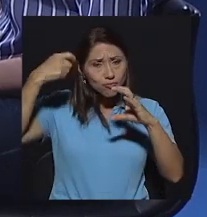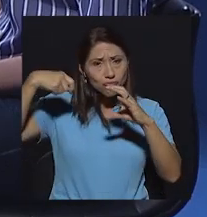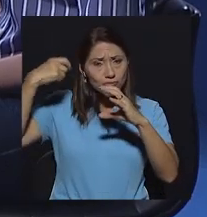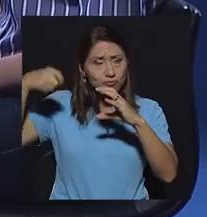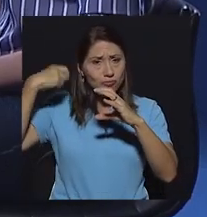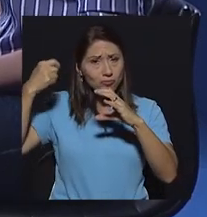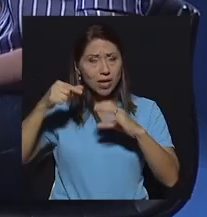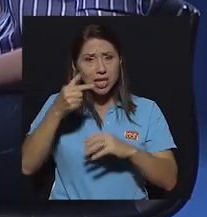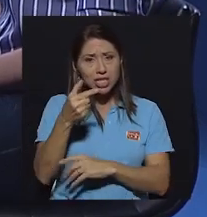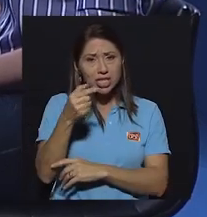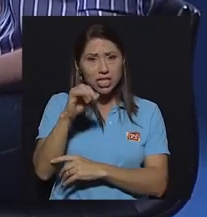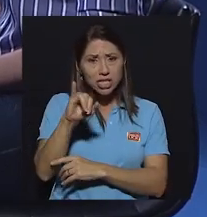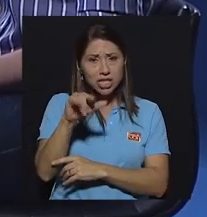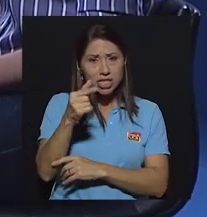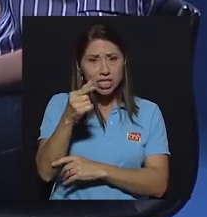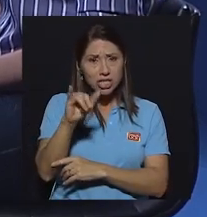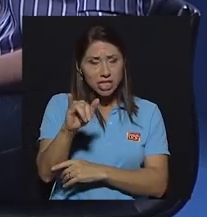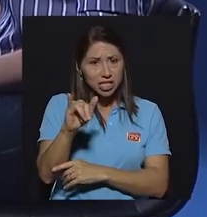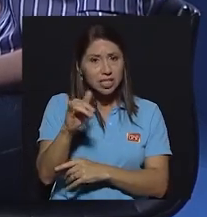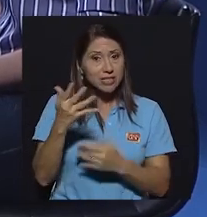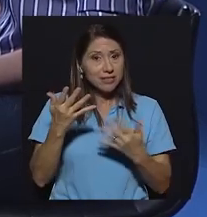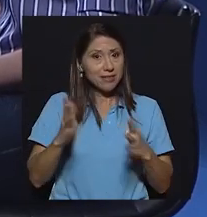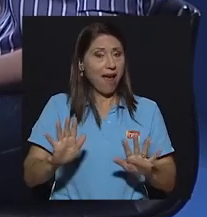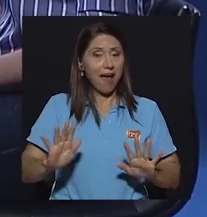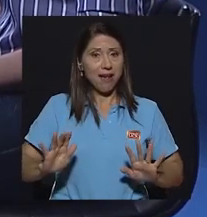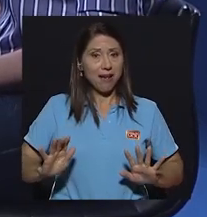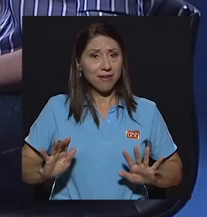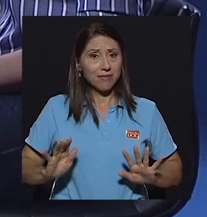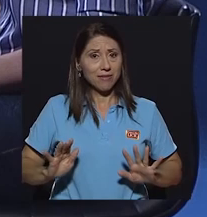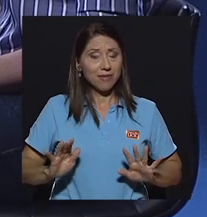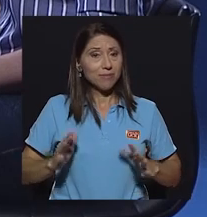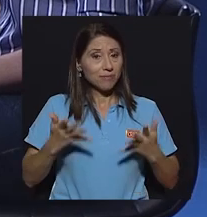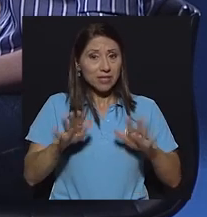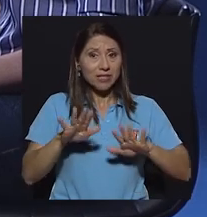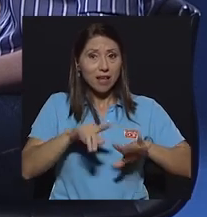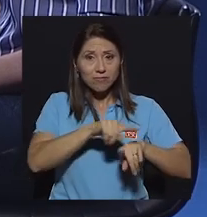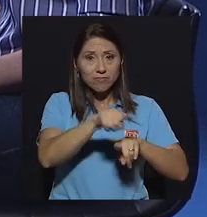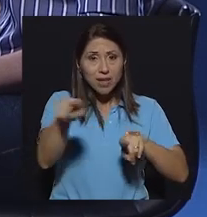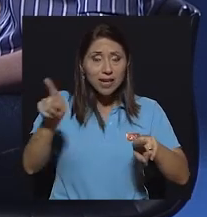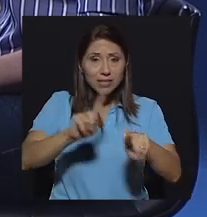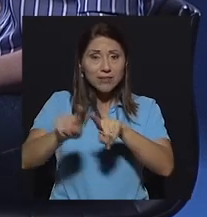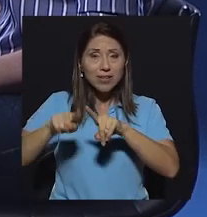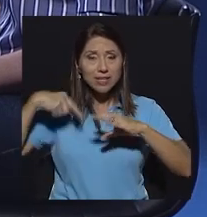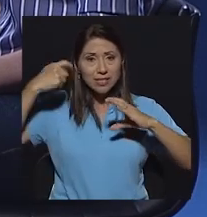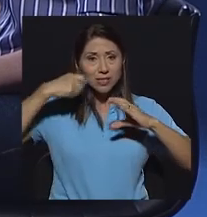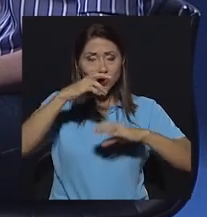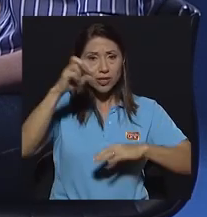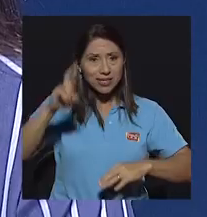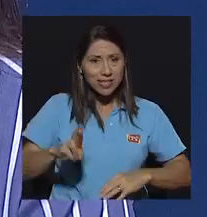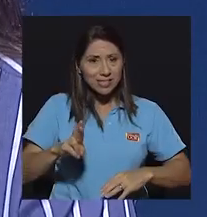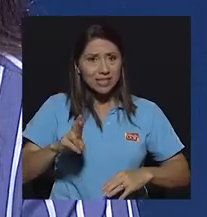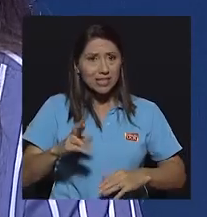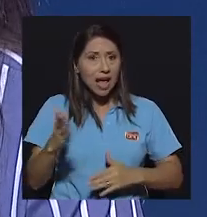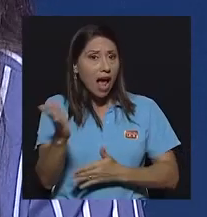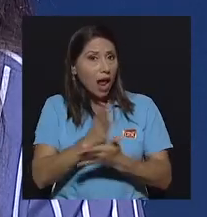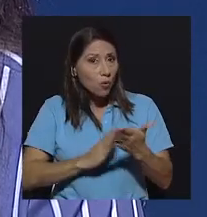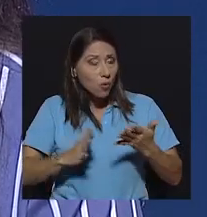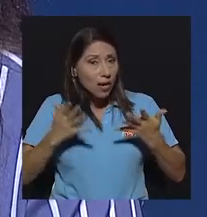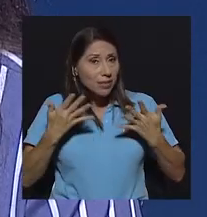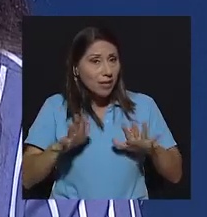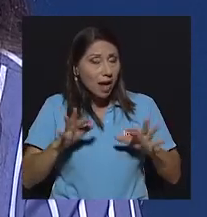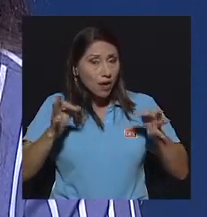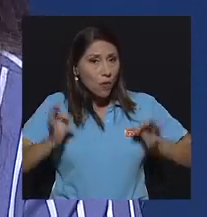el público, Gigi? Ya prácticamente va a estar en las salas costarricenses. ¿Tenés